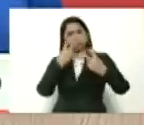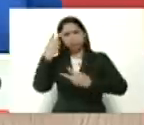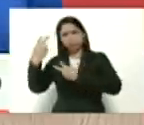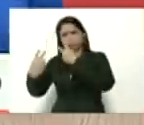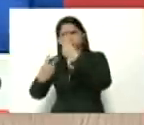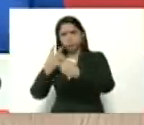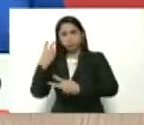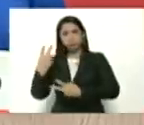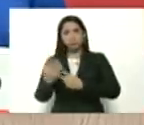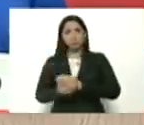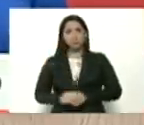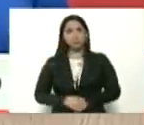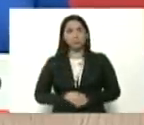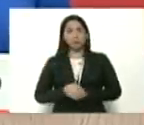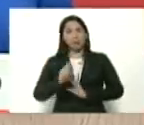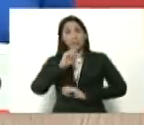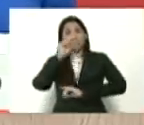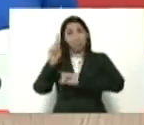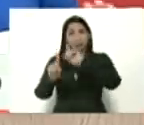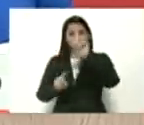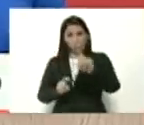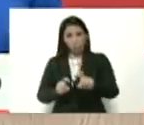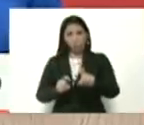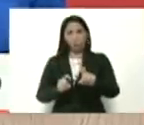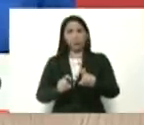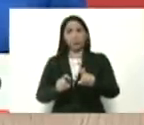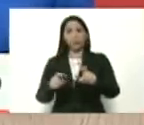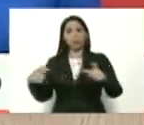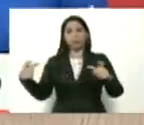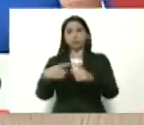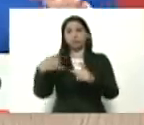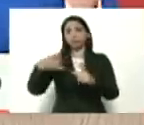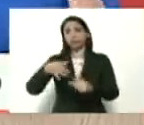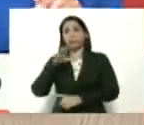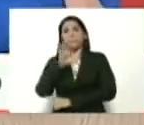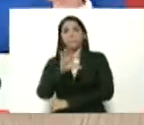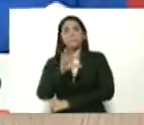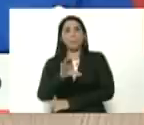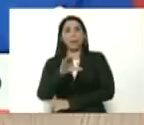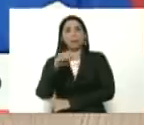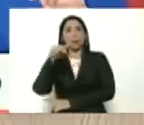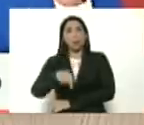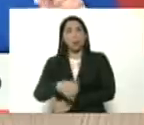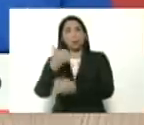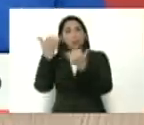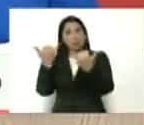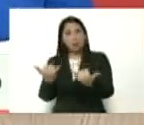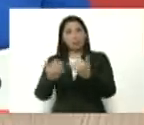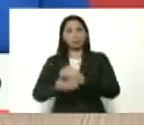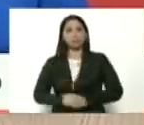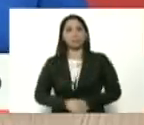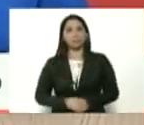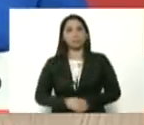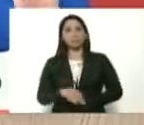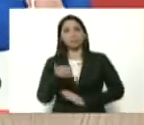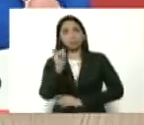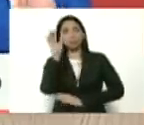de una encuesta, a través de la plataforma Patria. Hoy hay